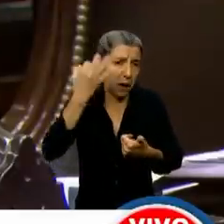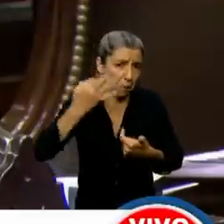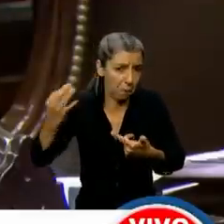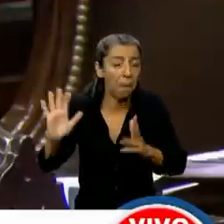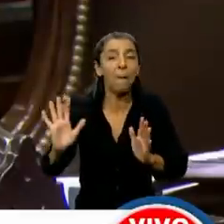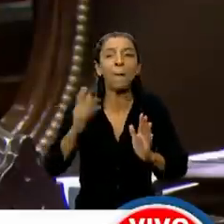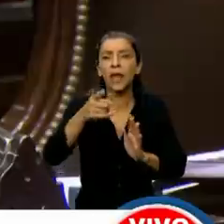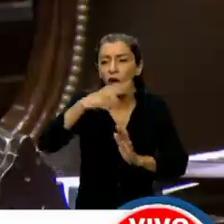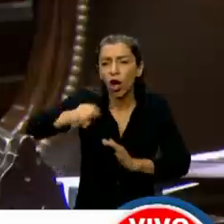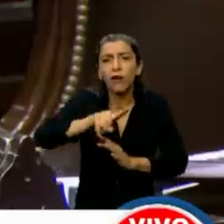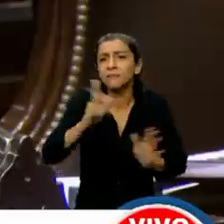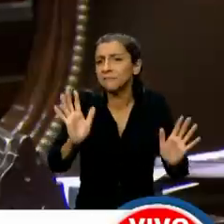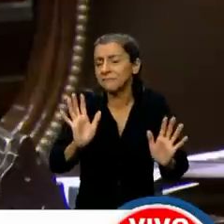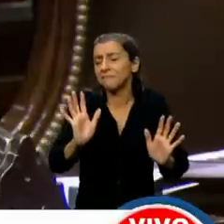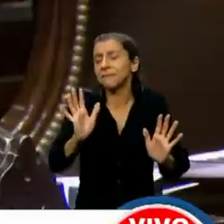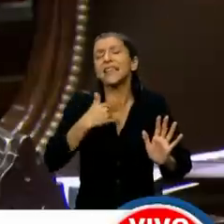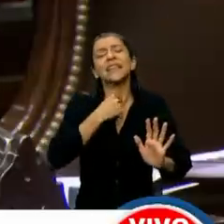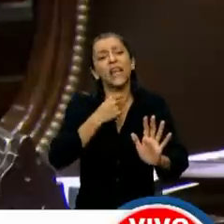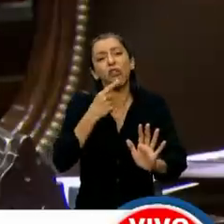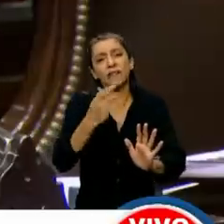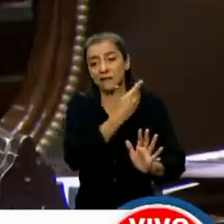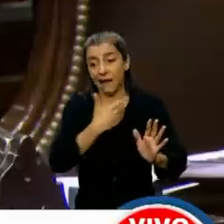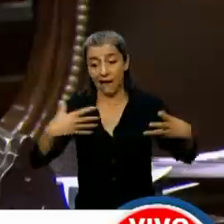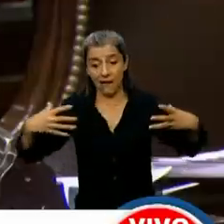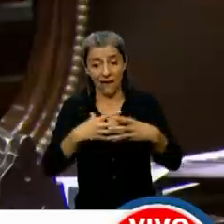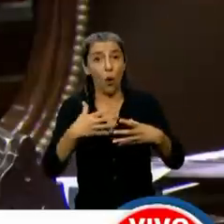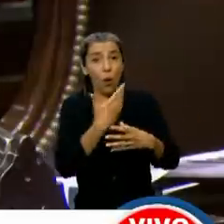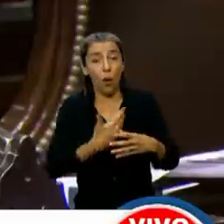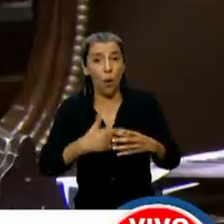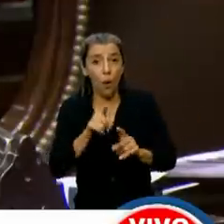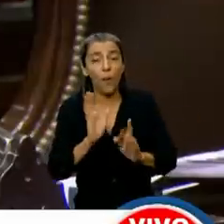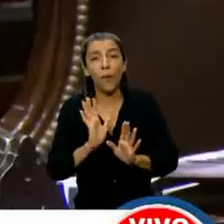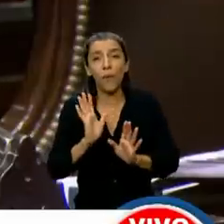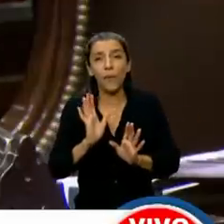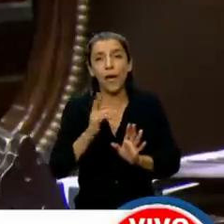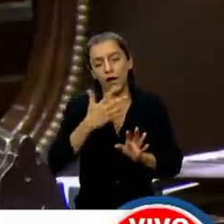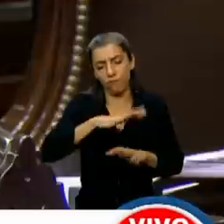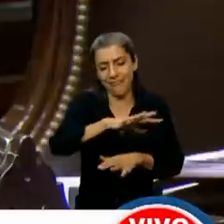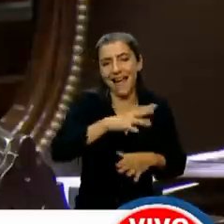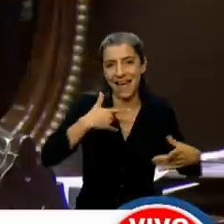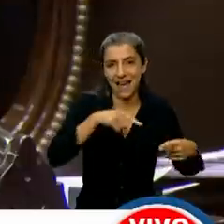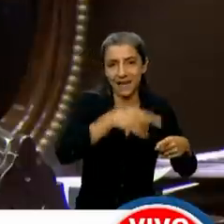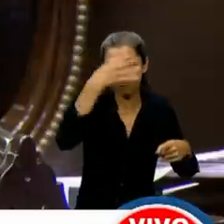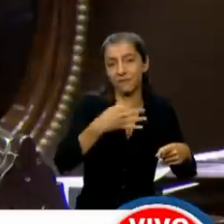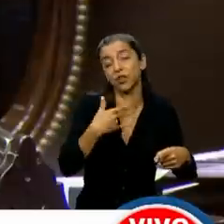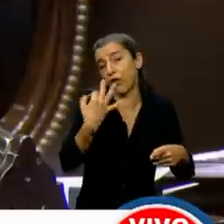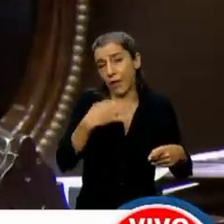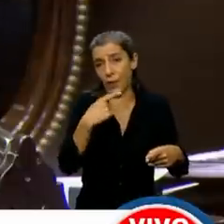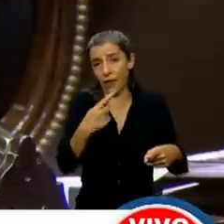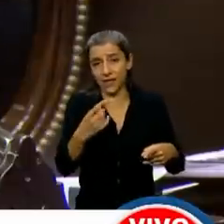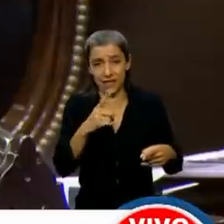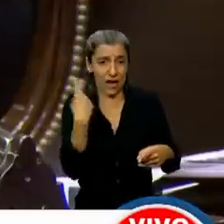resumir no solamente la gestión de un área de nuestro gobierno sin mencionarlo porque desde nuestro gobierno